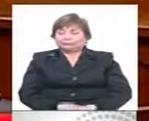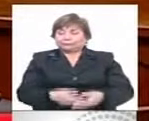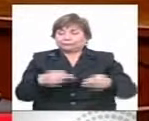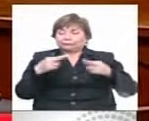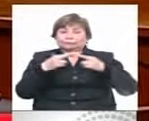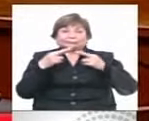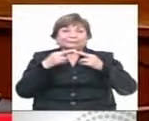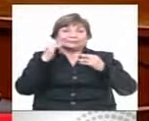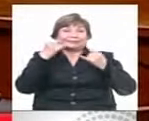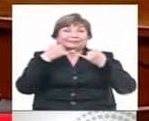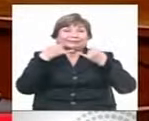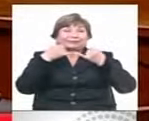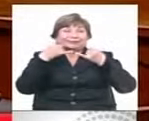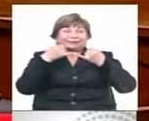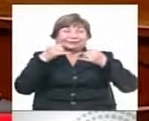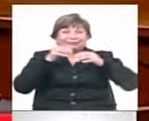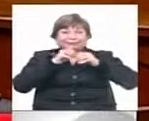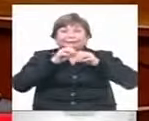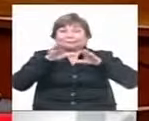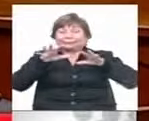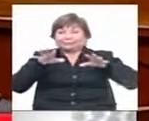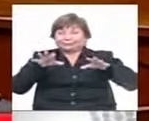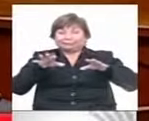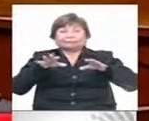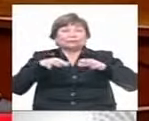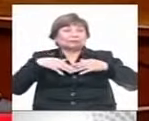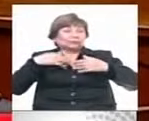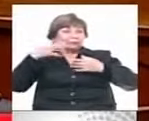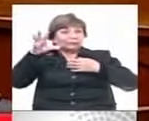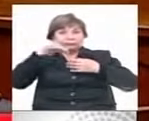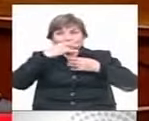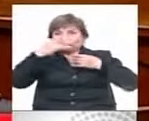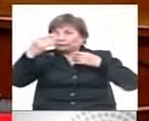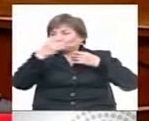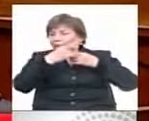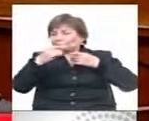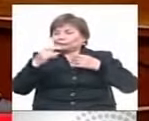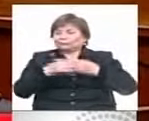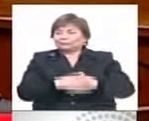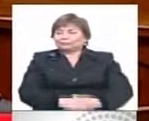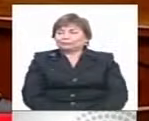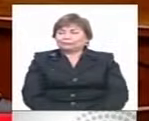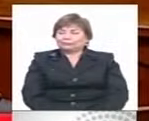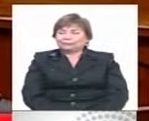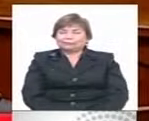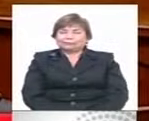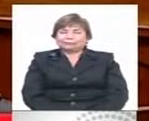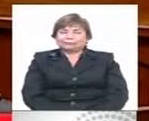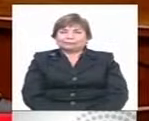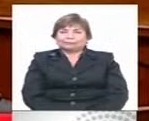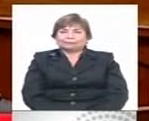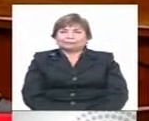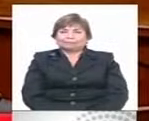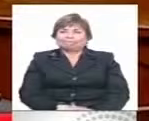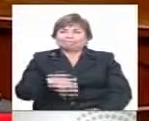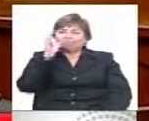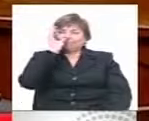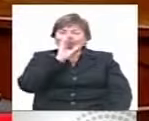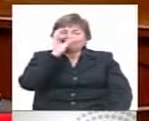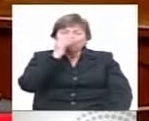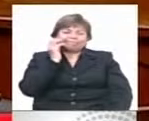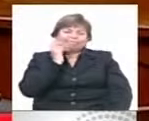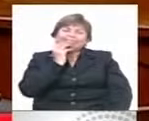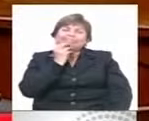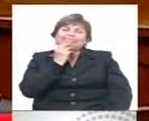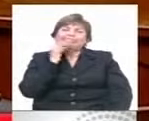de banda ancha, que defina las directrices en esta materia con un horizonte al 2030, buscando un mayor acceso